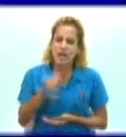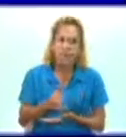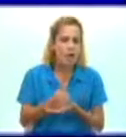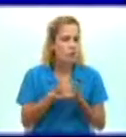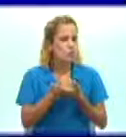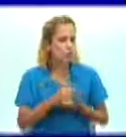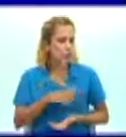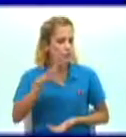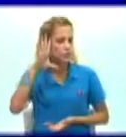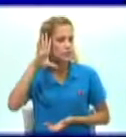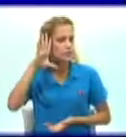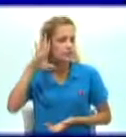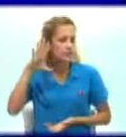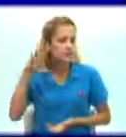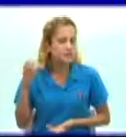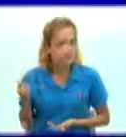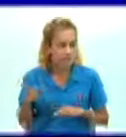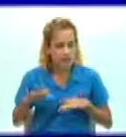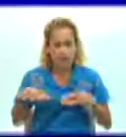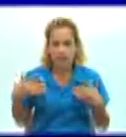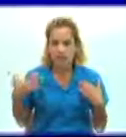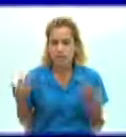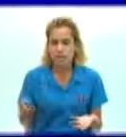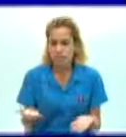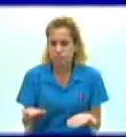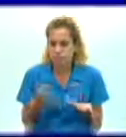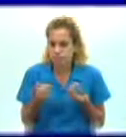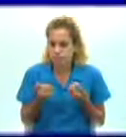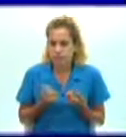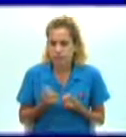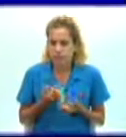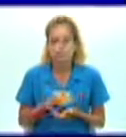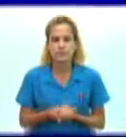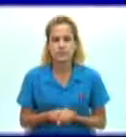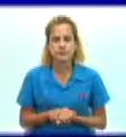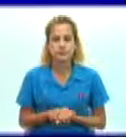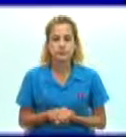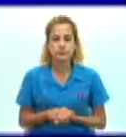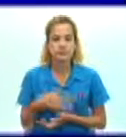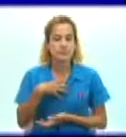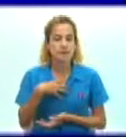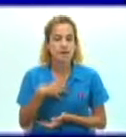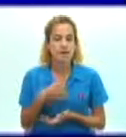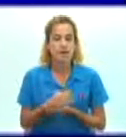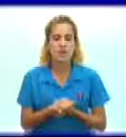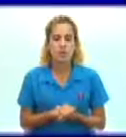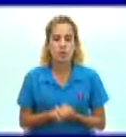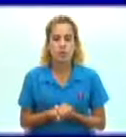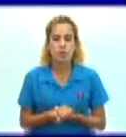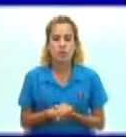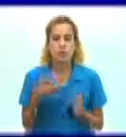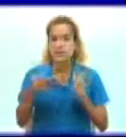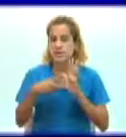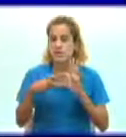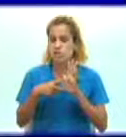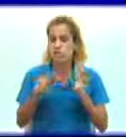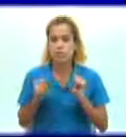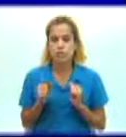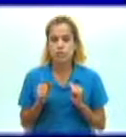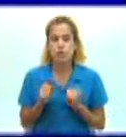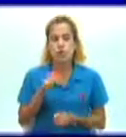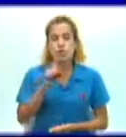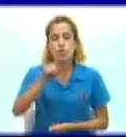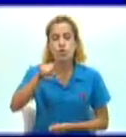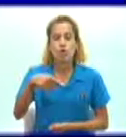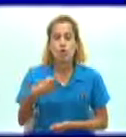la comprensión y a ver lo que nos va quedando entre las operaciones que vamos resolviendo. Tenemos entonces aquí planteada una división, 1,1 entre